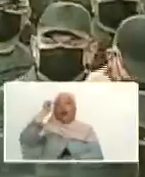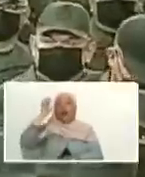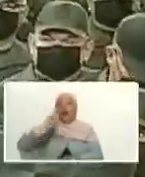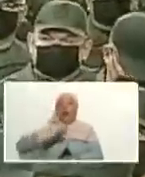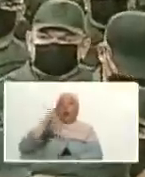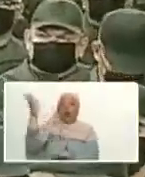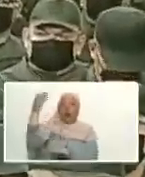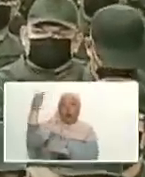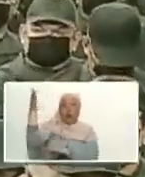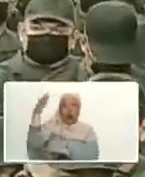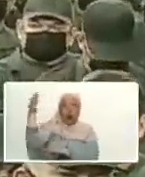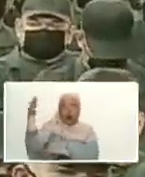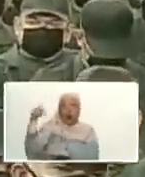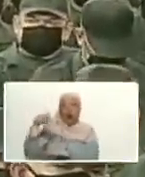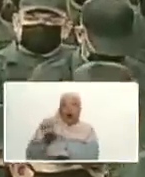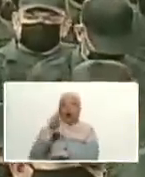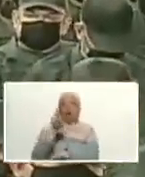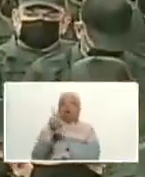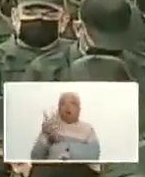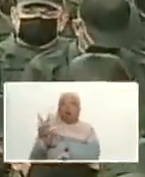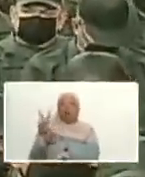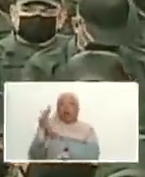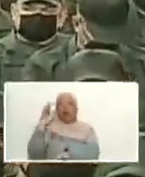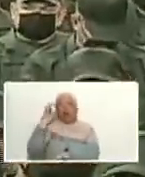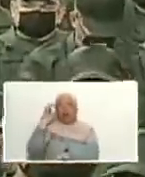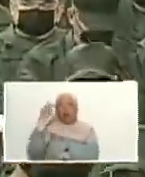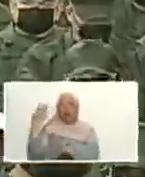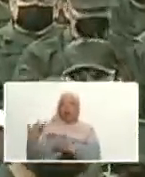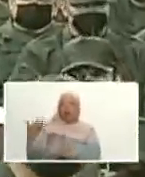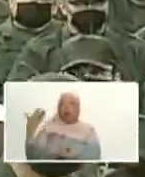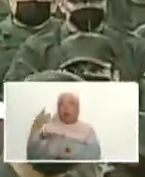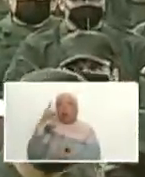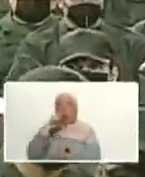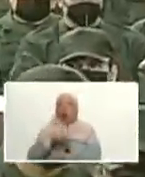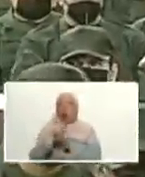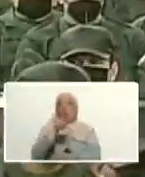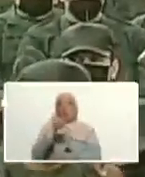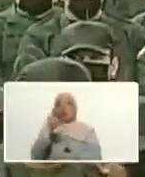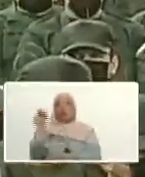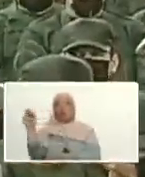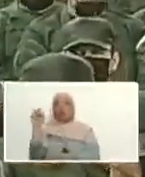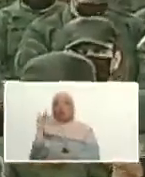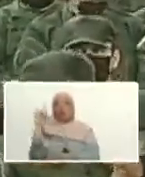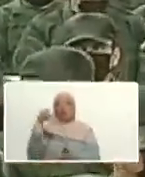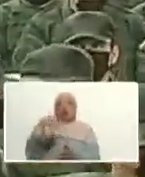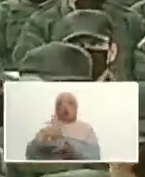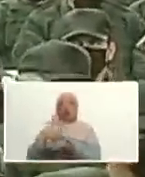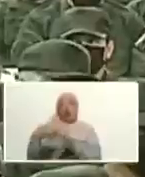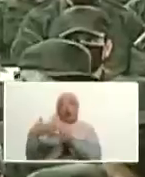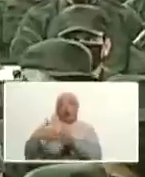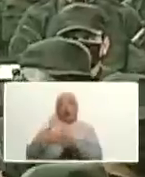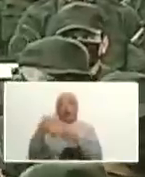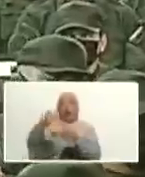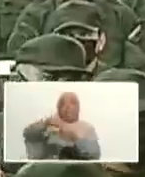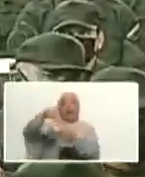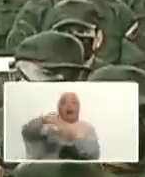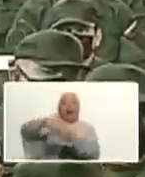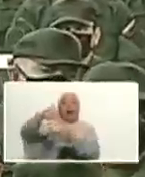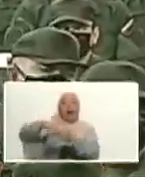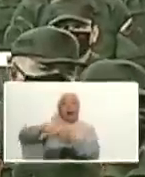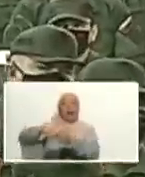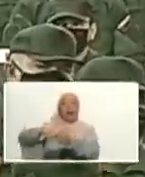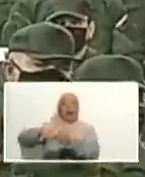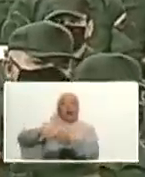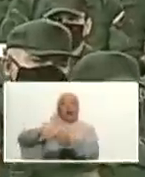2023, cuando estaremos celebrando los 200 años de la Batalla Naval del Lago, y también estaremos